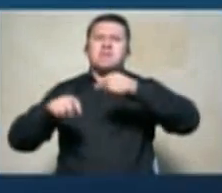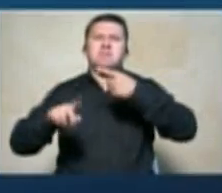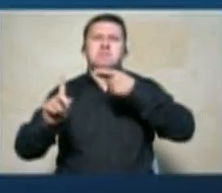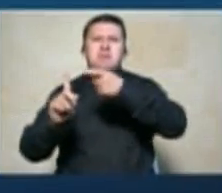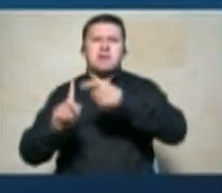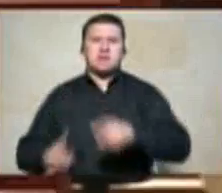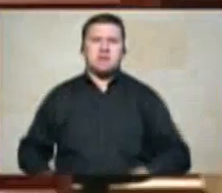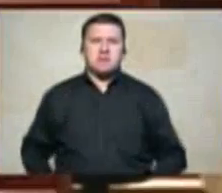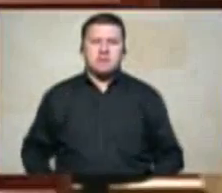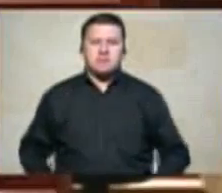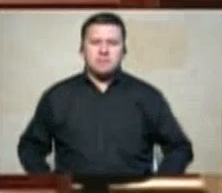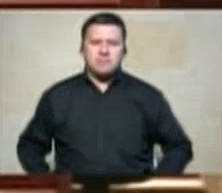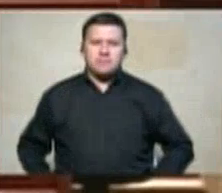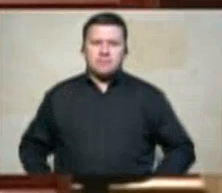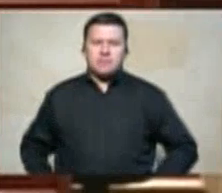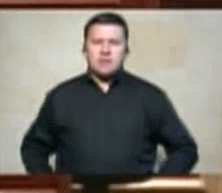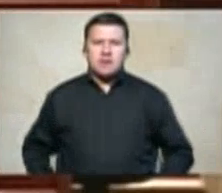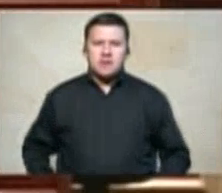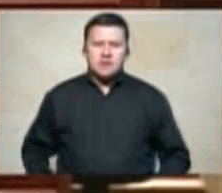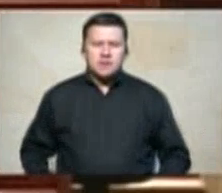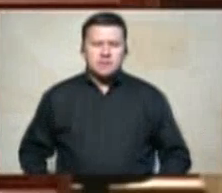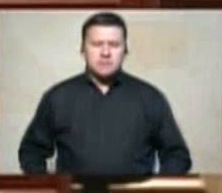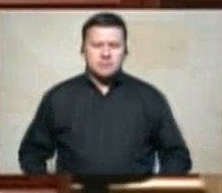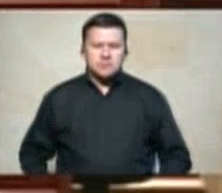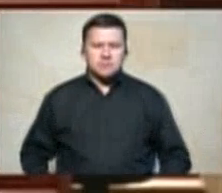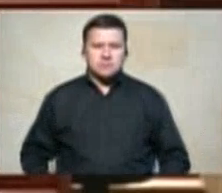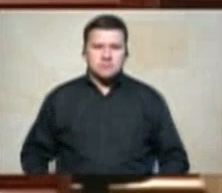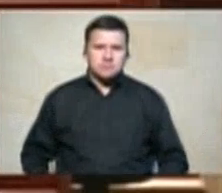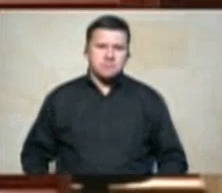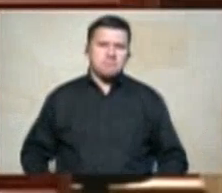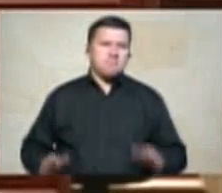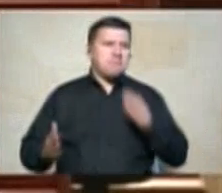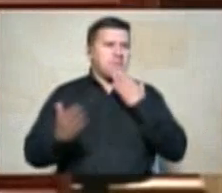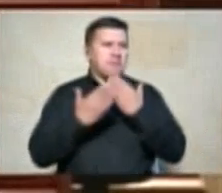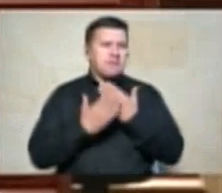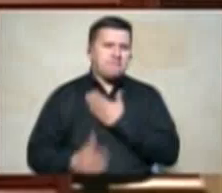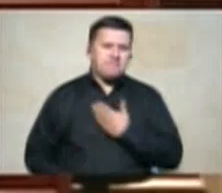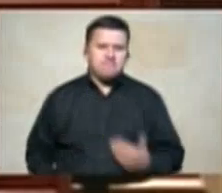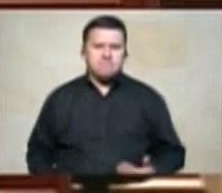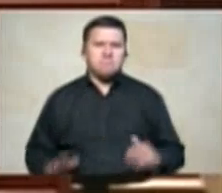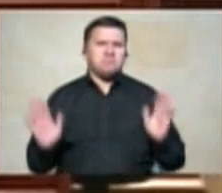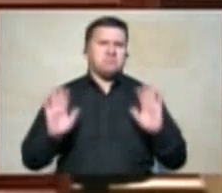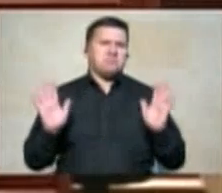Gracias, presidente. No, yo solamente quiero que seamos claros.